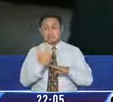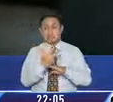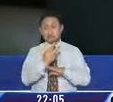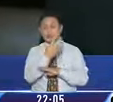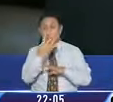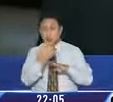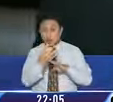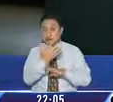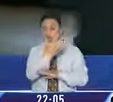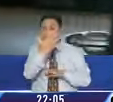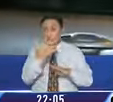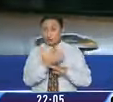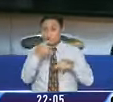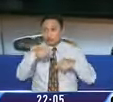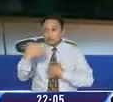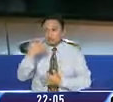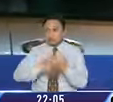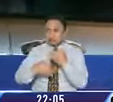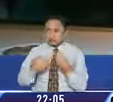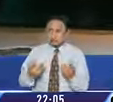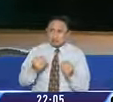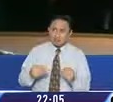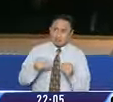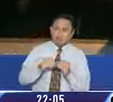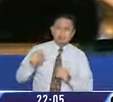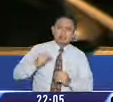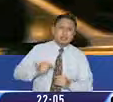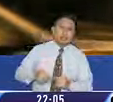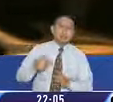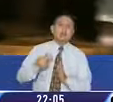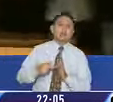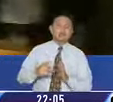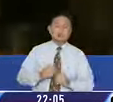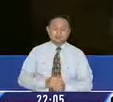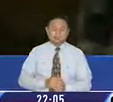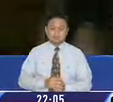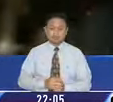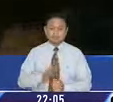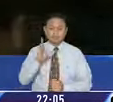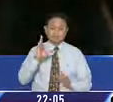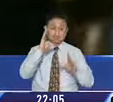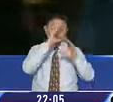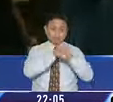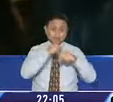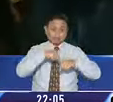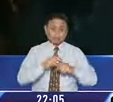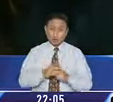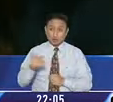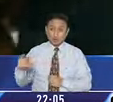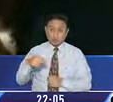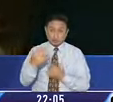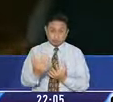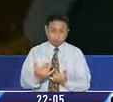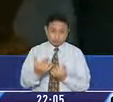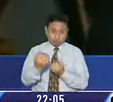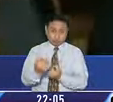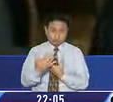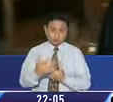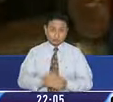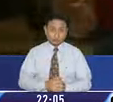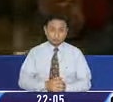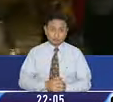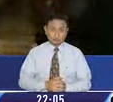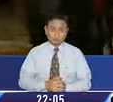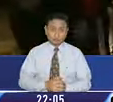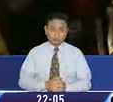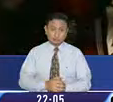horas mayores explicaciones, mayores detalles sobre sus familiares. ¿Cómo le va? Muy buenas noches. Ustedes también esperan información. Buenas noches, ustedes también